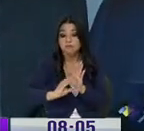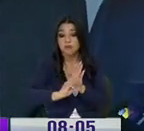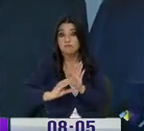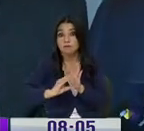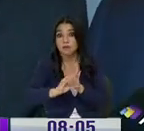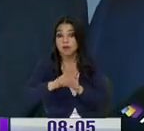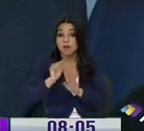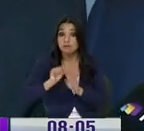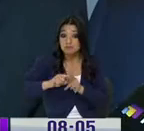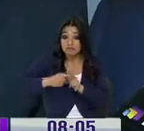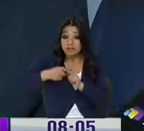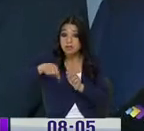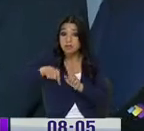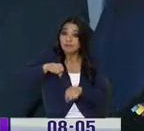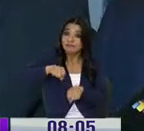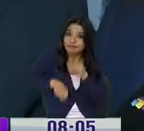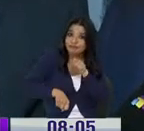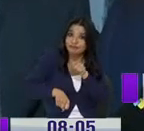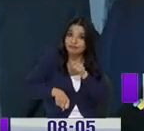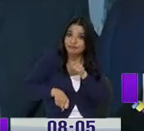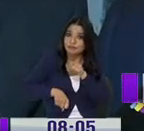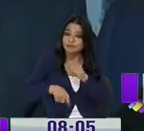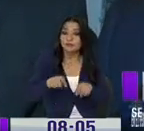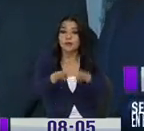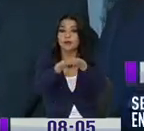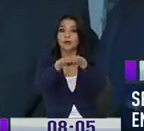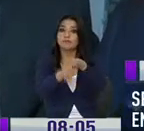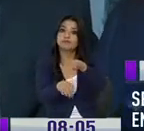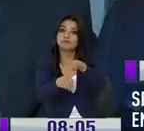y un desprendimiento